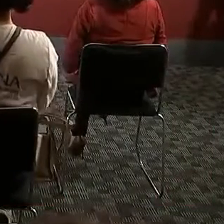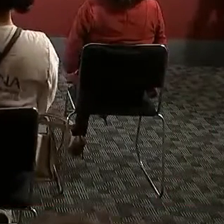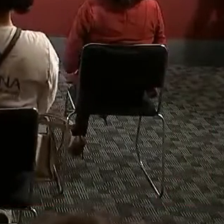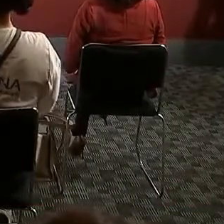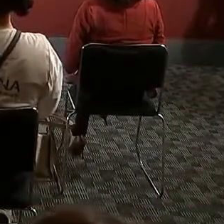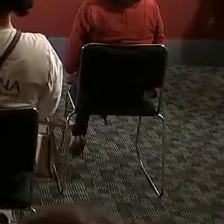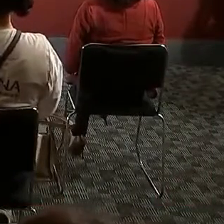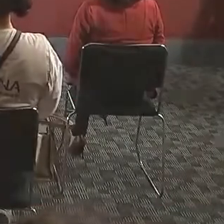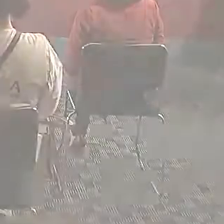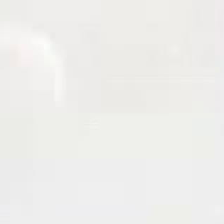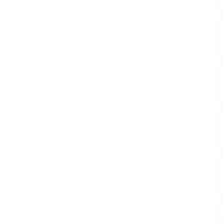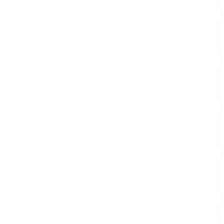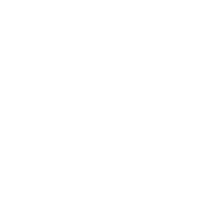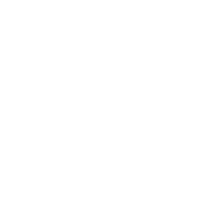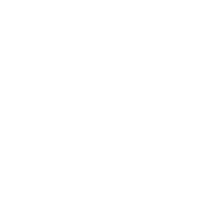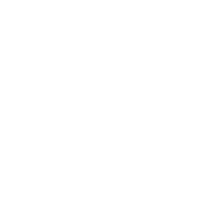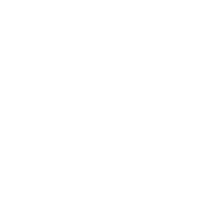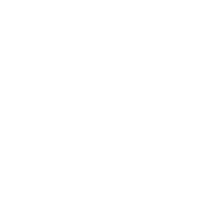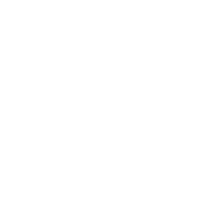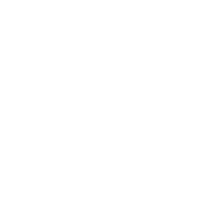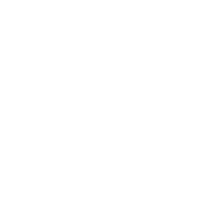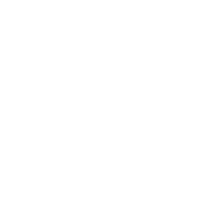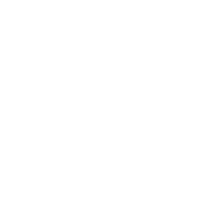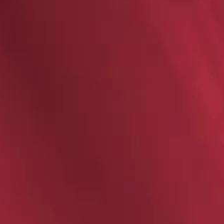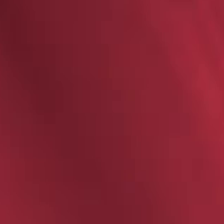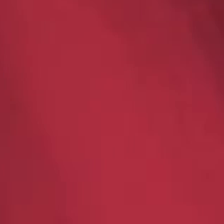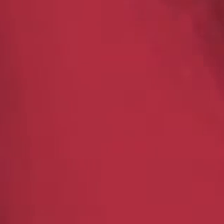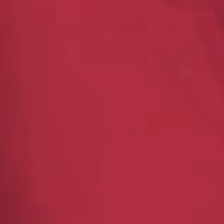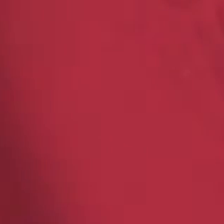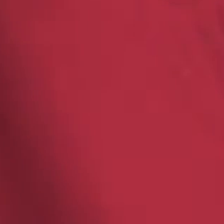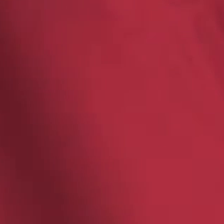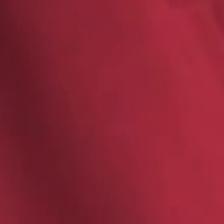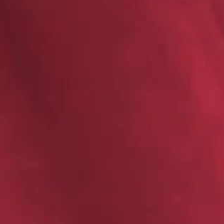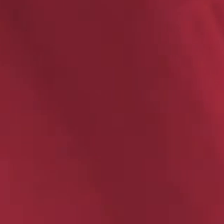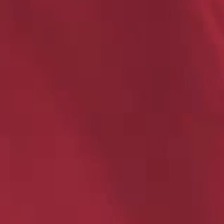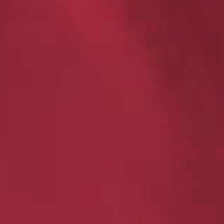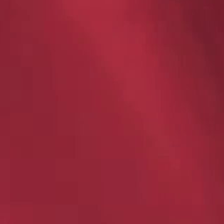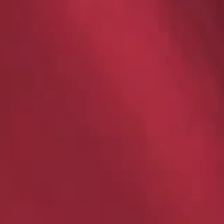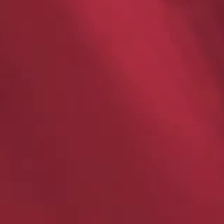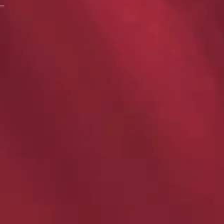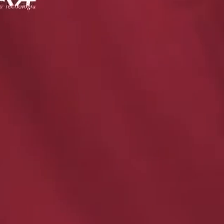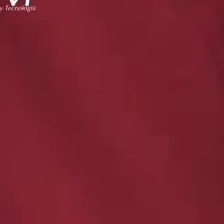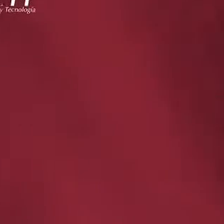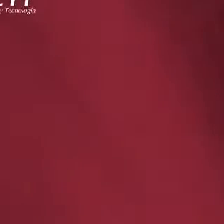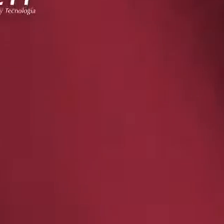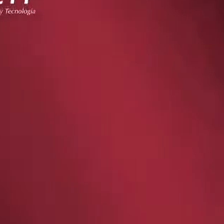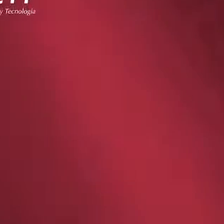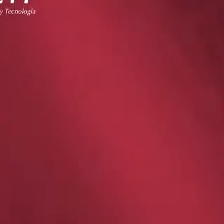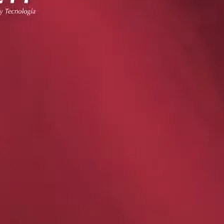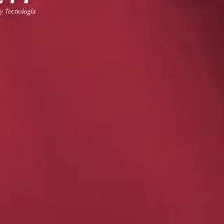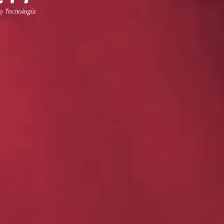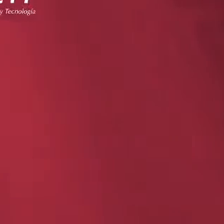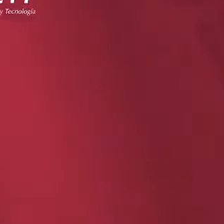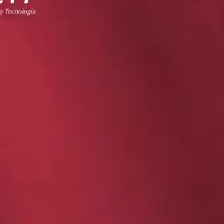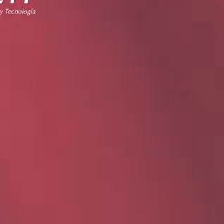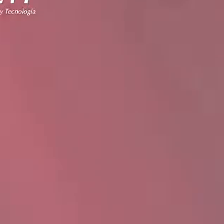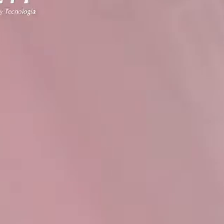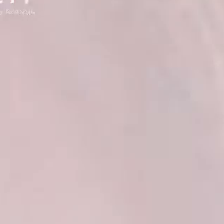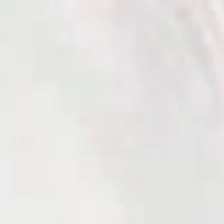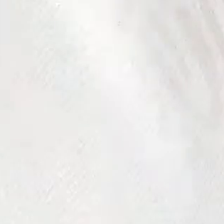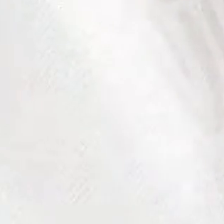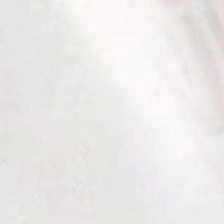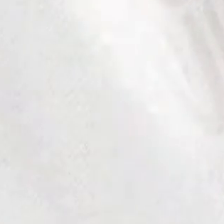contagio y las hospitalizaciones más bajas, poderlos traer para acá. Pero ya la siguiente reconversión sería después de la